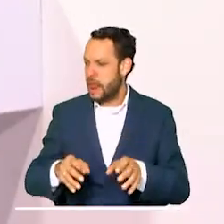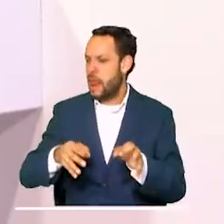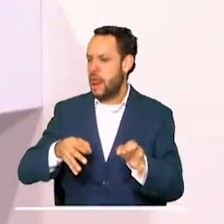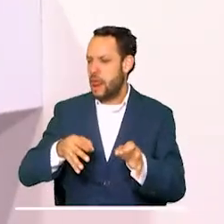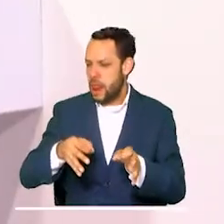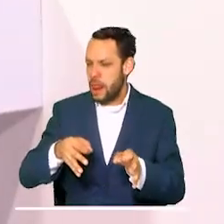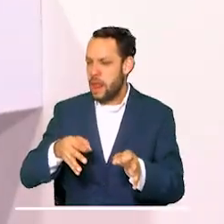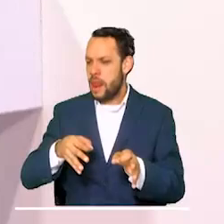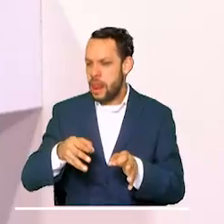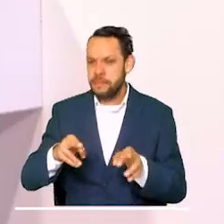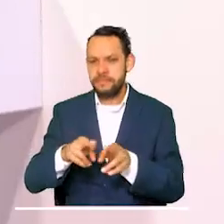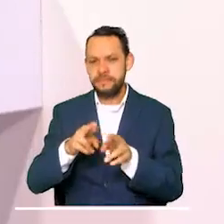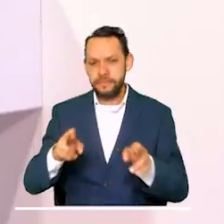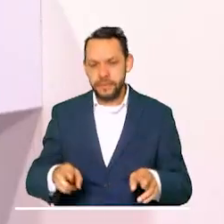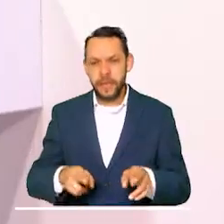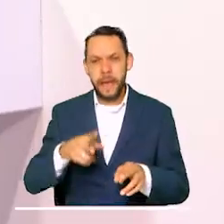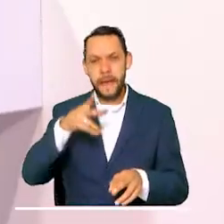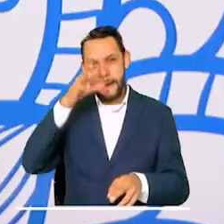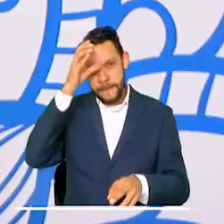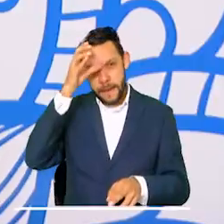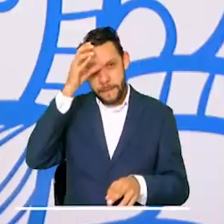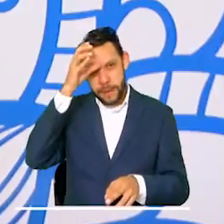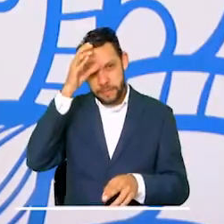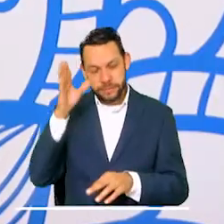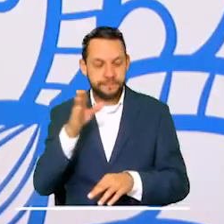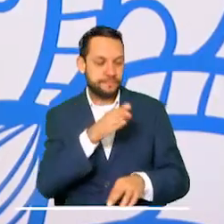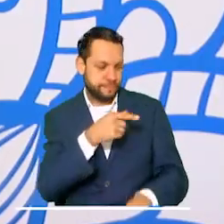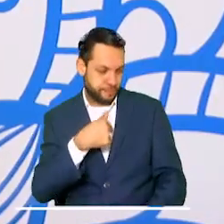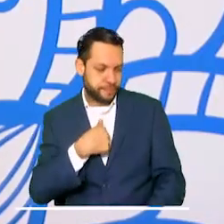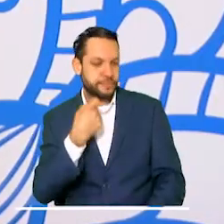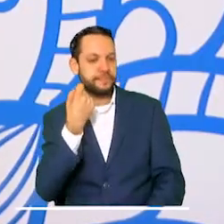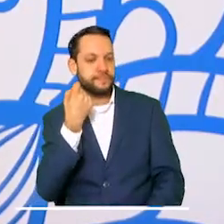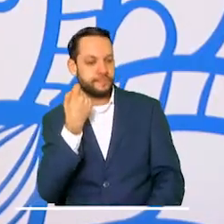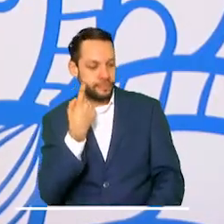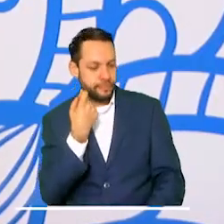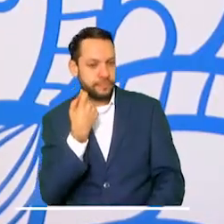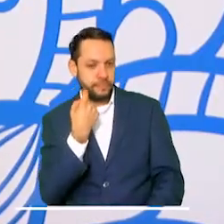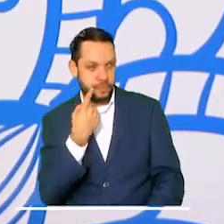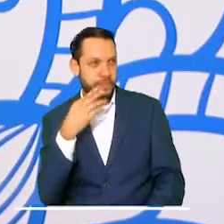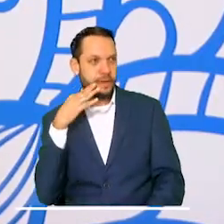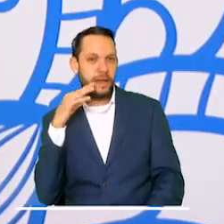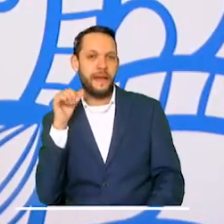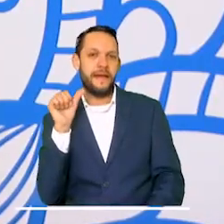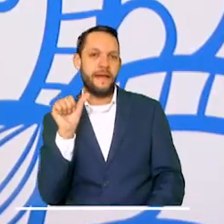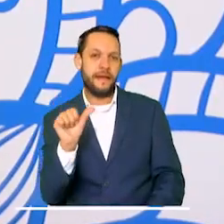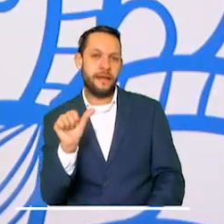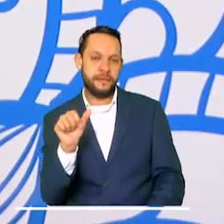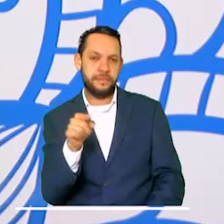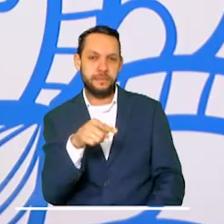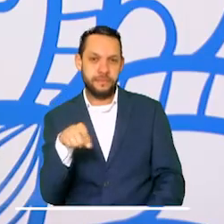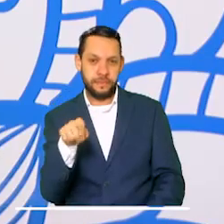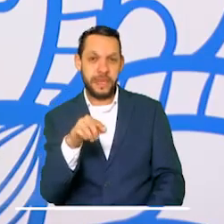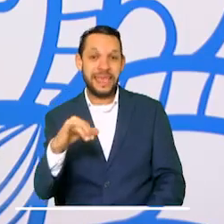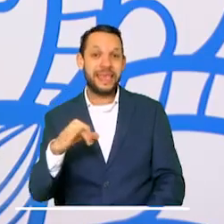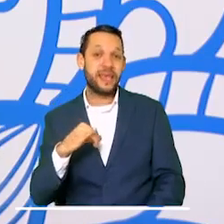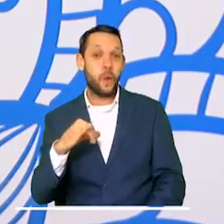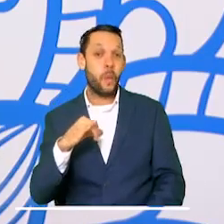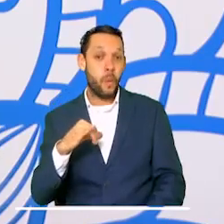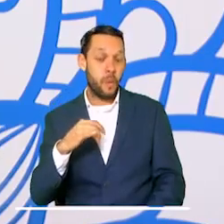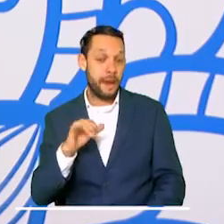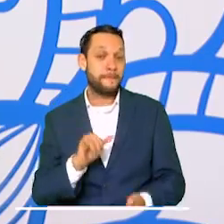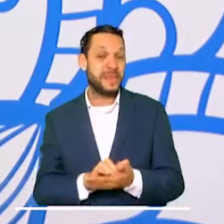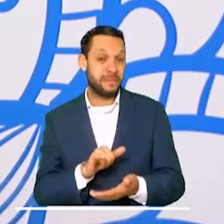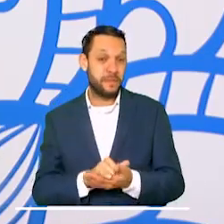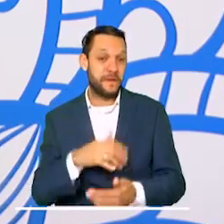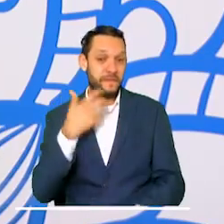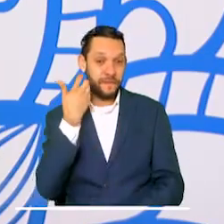aprender, a conocer. Claro, yo entiendo que además muchas mujeres pueden estar en una situación como la que yo me encontraba.